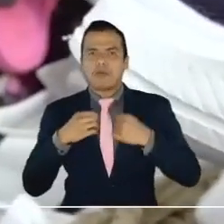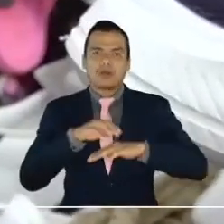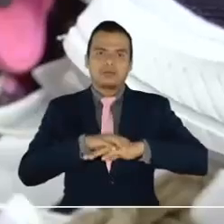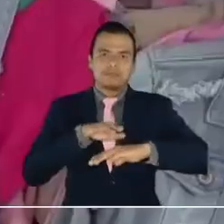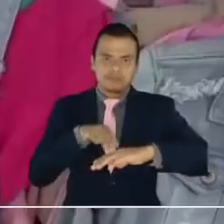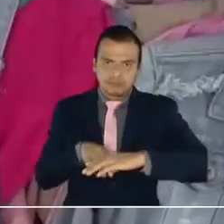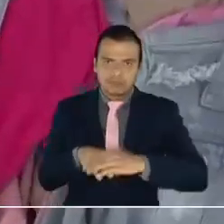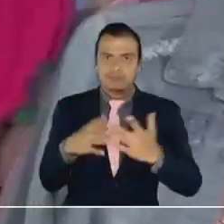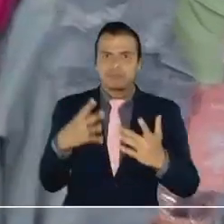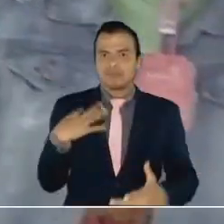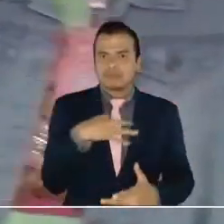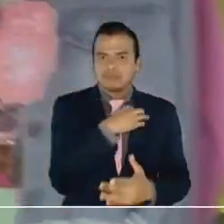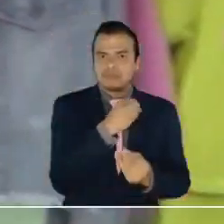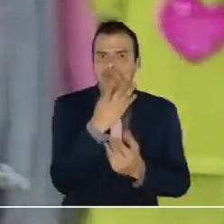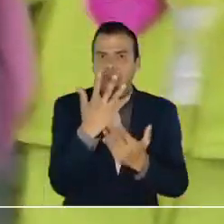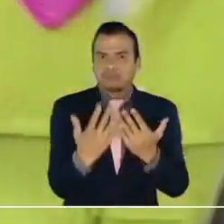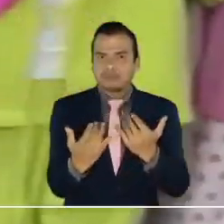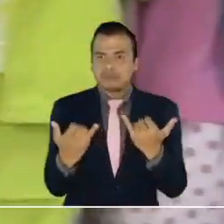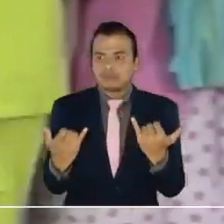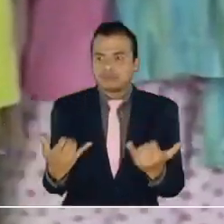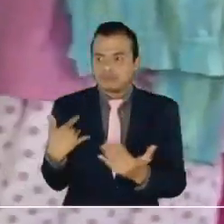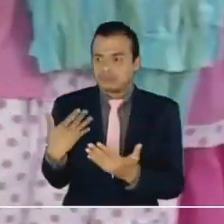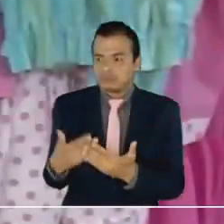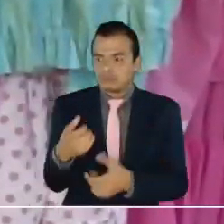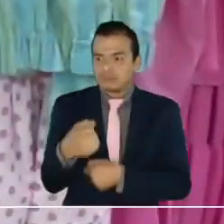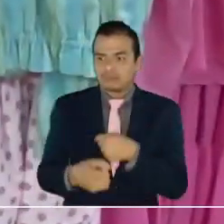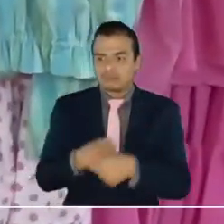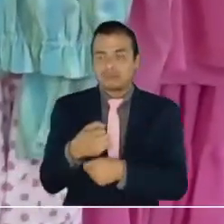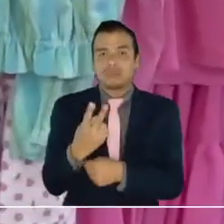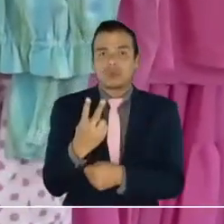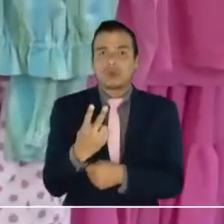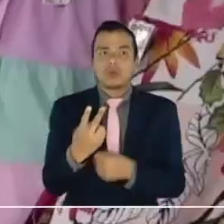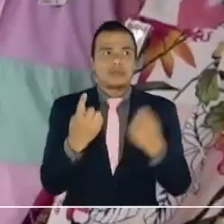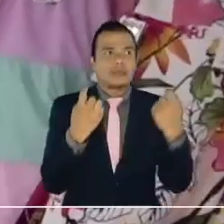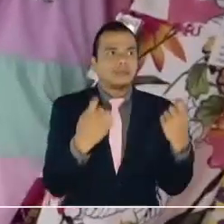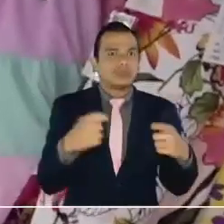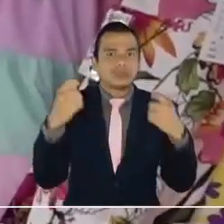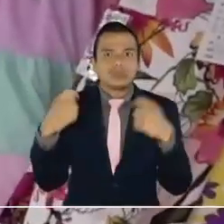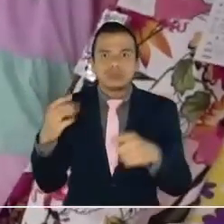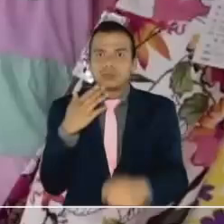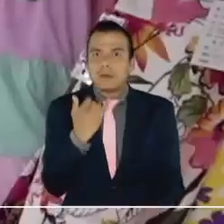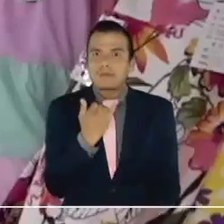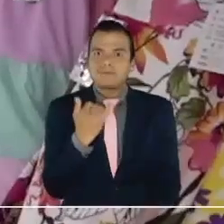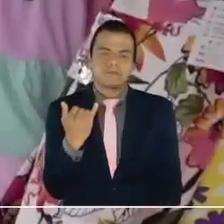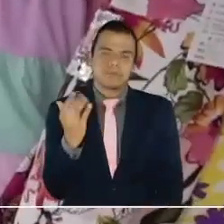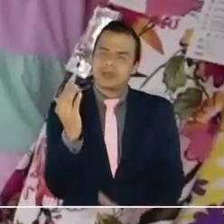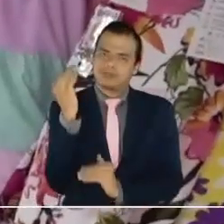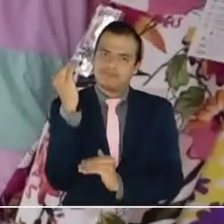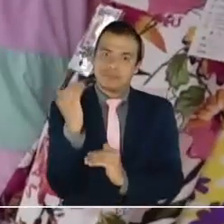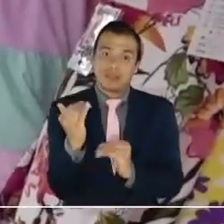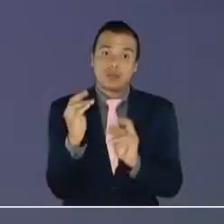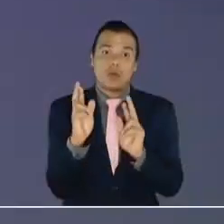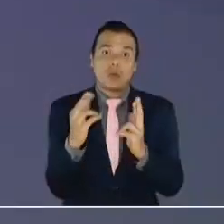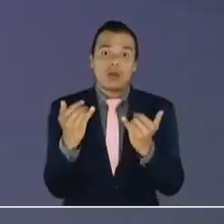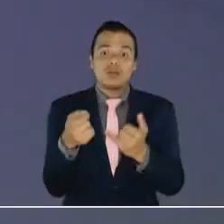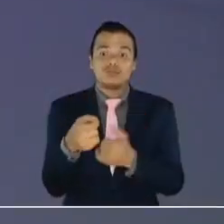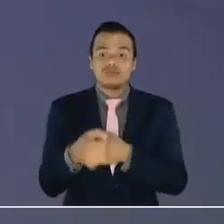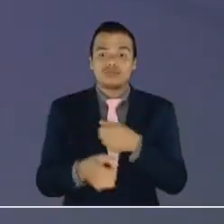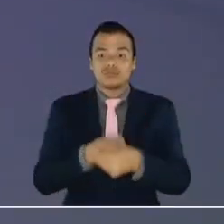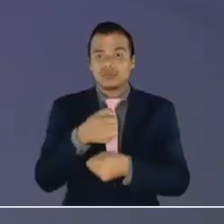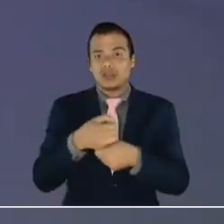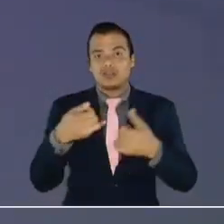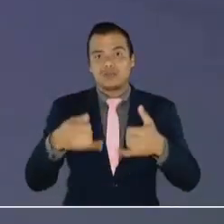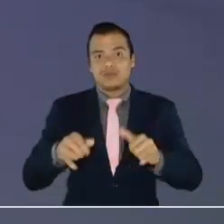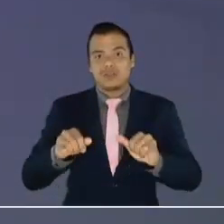afectados durante los últimos 2 años de recesión. Sectores que para la temporada de fin de año buscan una reactivación de números en verde. Sector